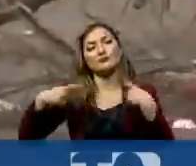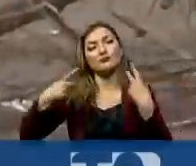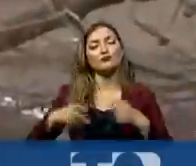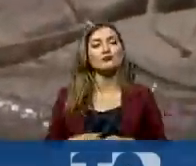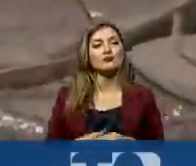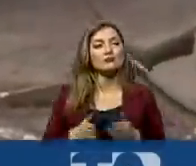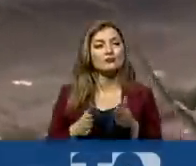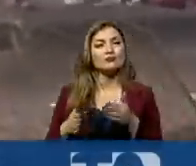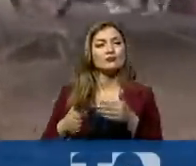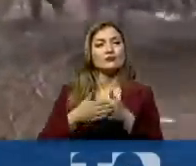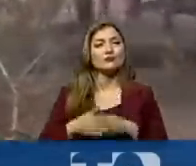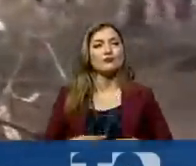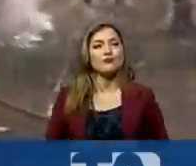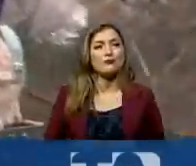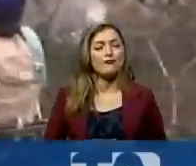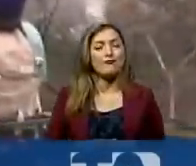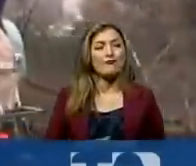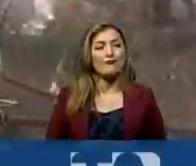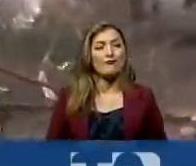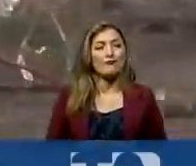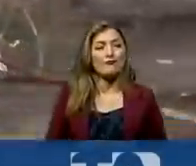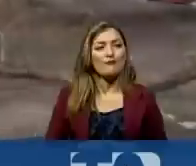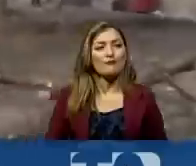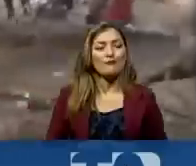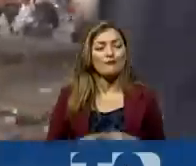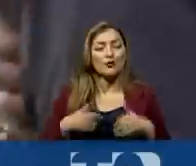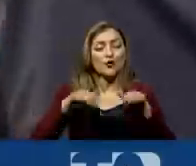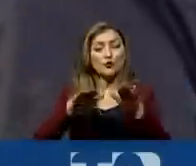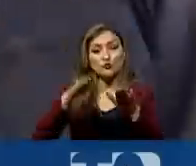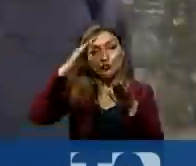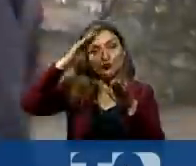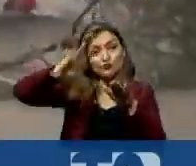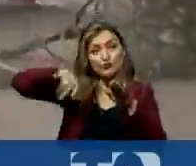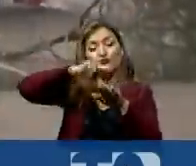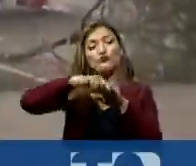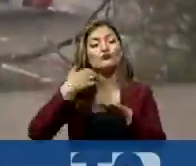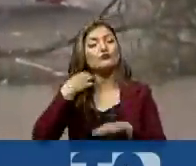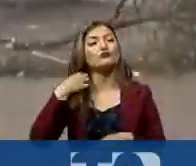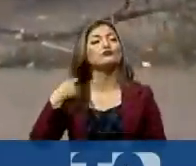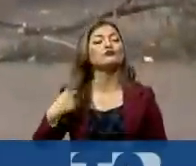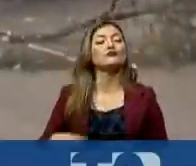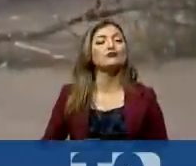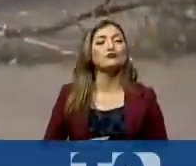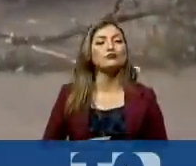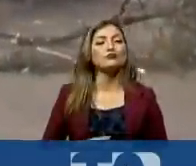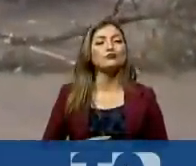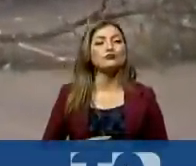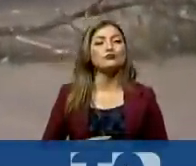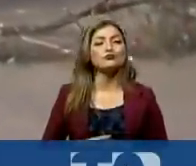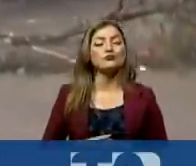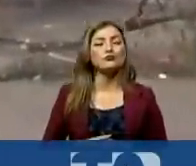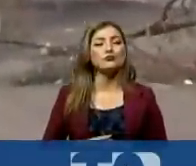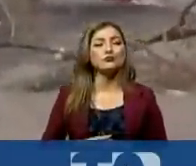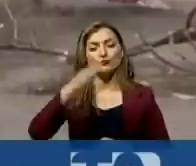nosotros permaneceremos acá o esperemos que la policía nacional en los próximos minutos llegue hasta este punto a tratar de habilitar